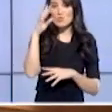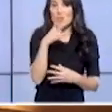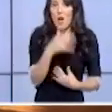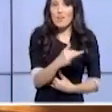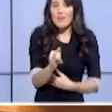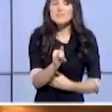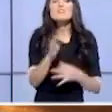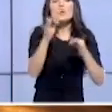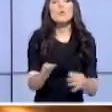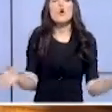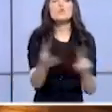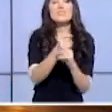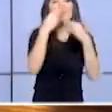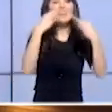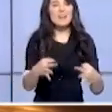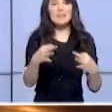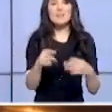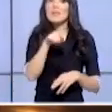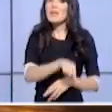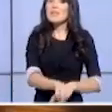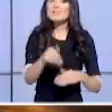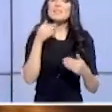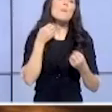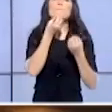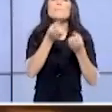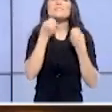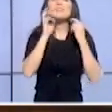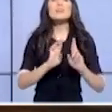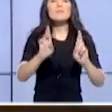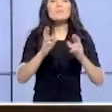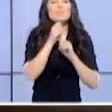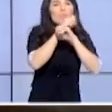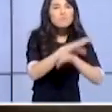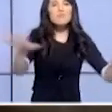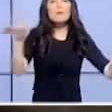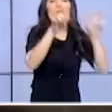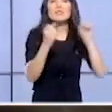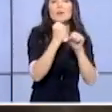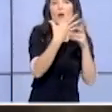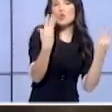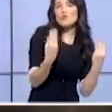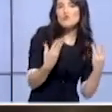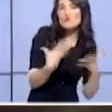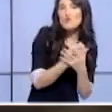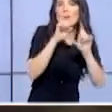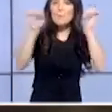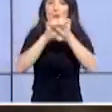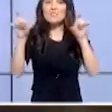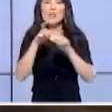nuestros anhelos y este mensaje de esperanza lo traslado con convicción a todos los trabaj